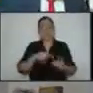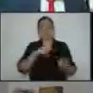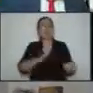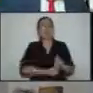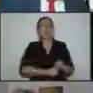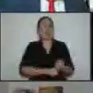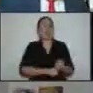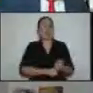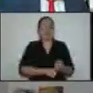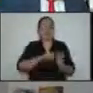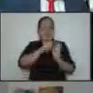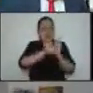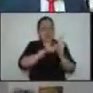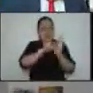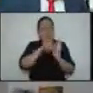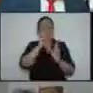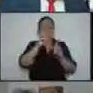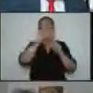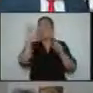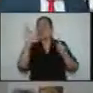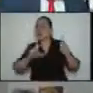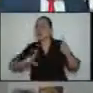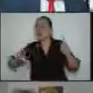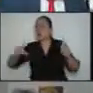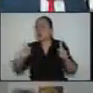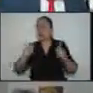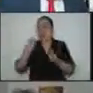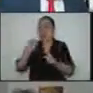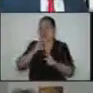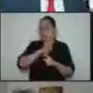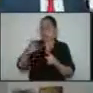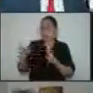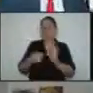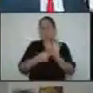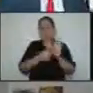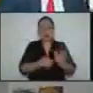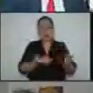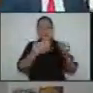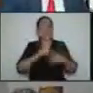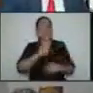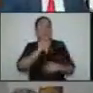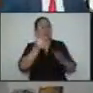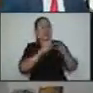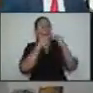país y distinta a los medios ordinarios. Y en el expediente